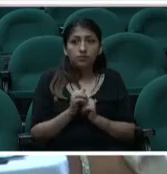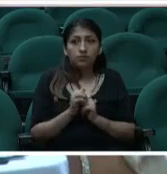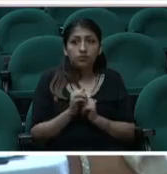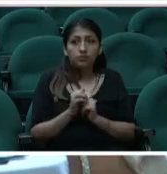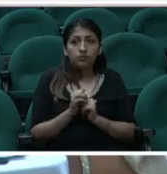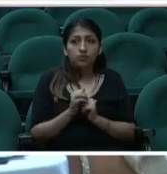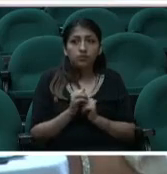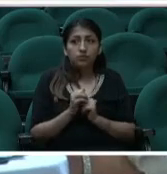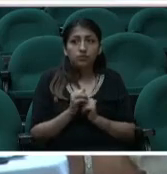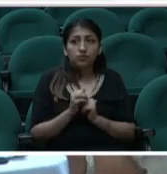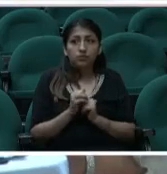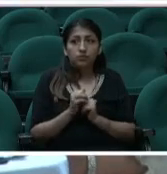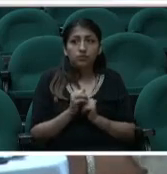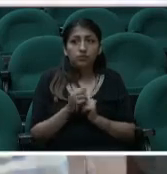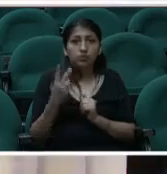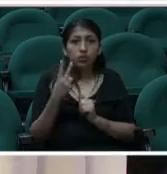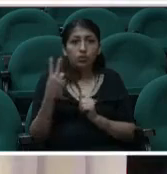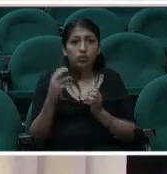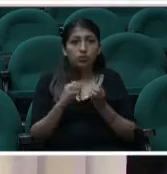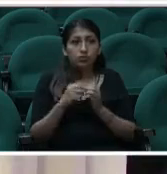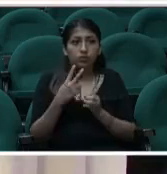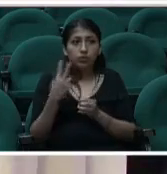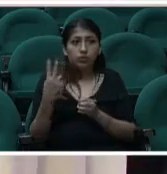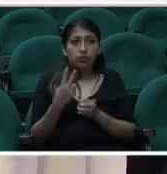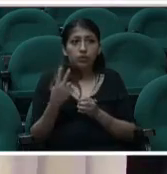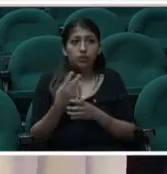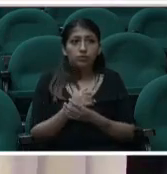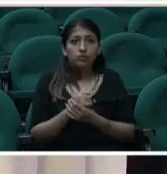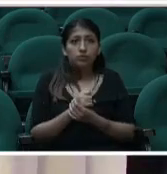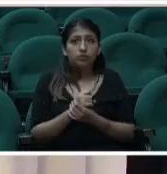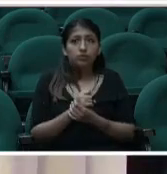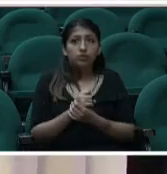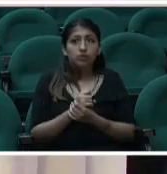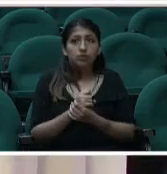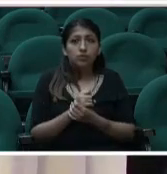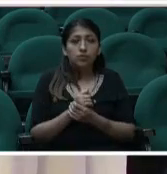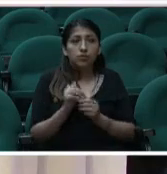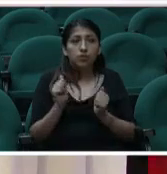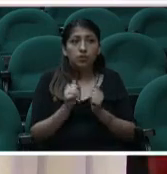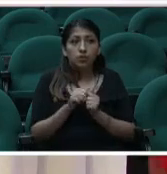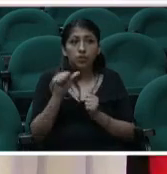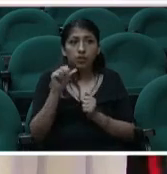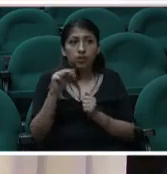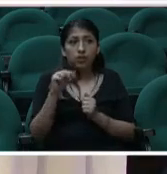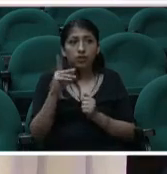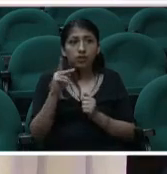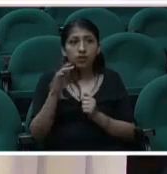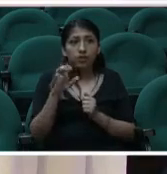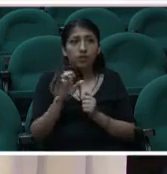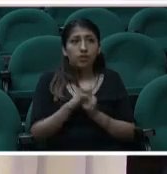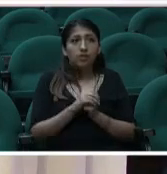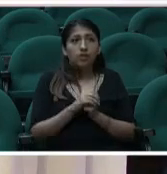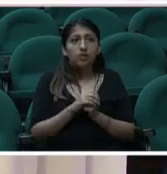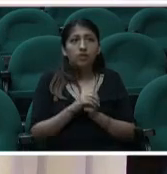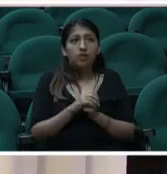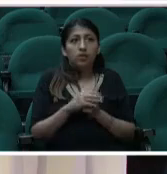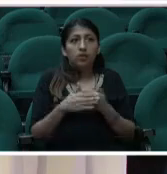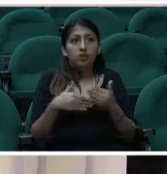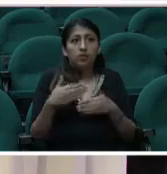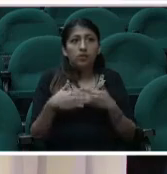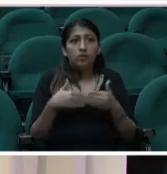el candidato cachero que número el número 2 entonces sería con andrew grande vamos por favor a